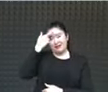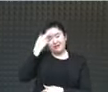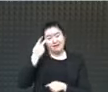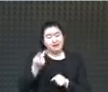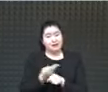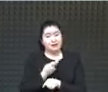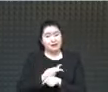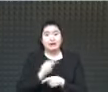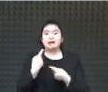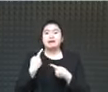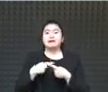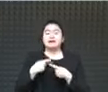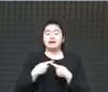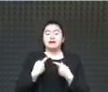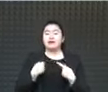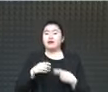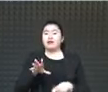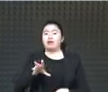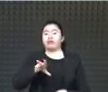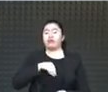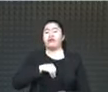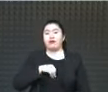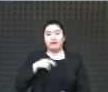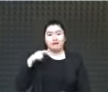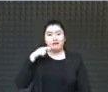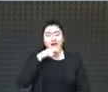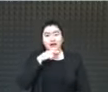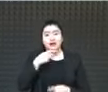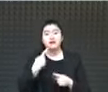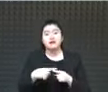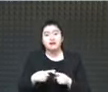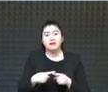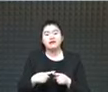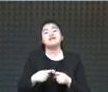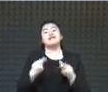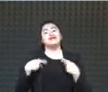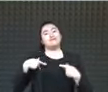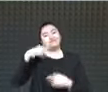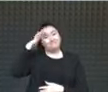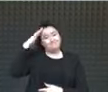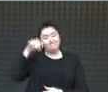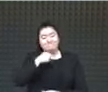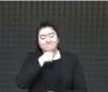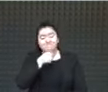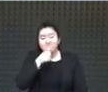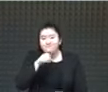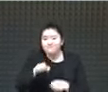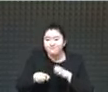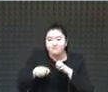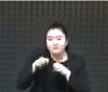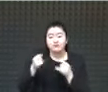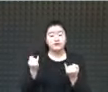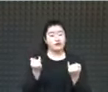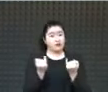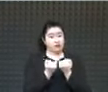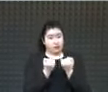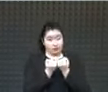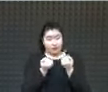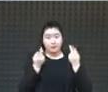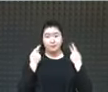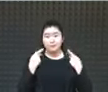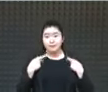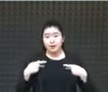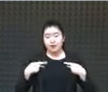personas mayores y las personas que tienen comorbilidades. Y nosotros pensamos también que los efectos de